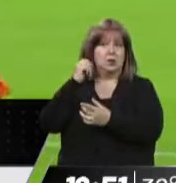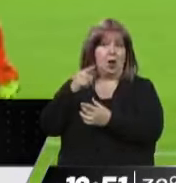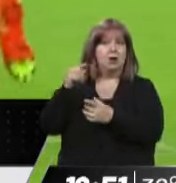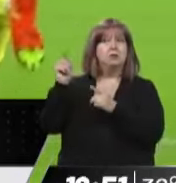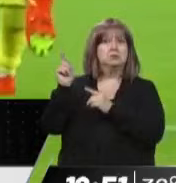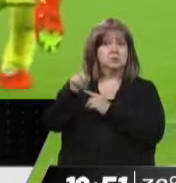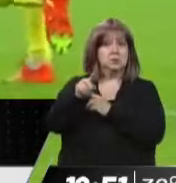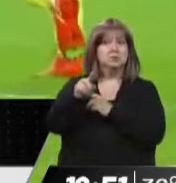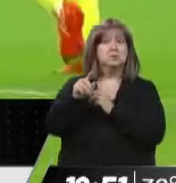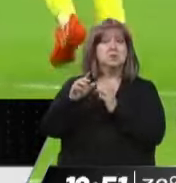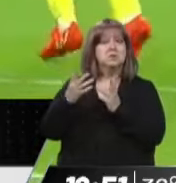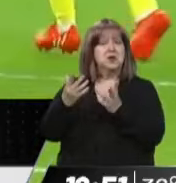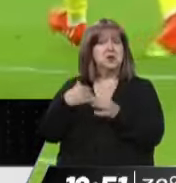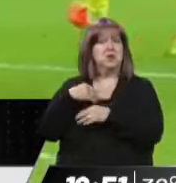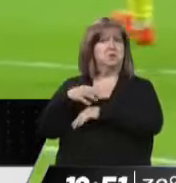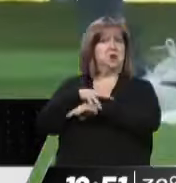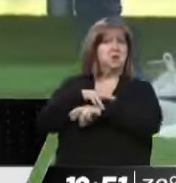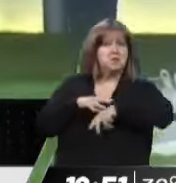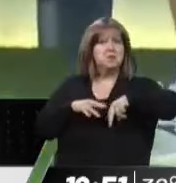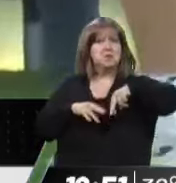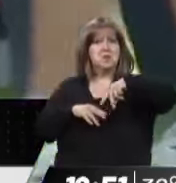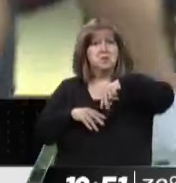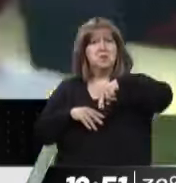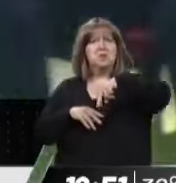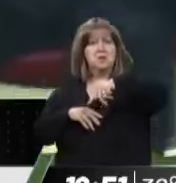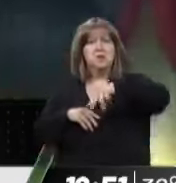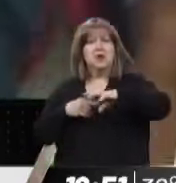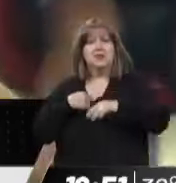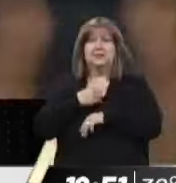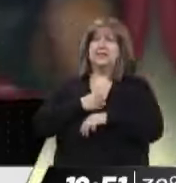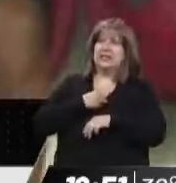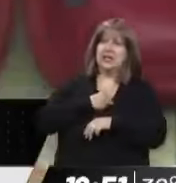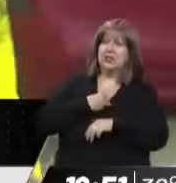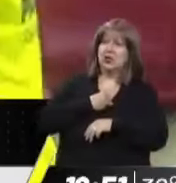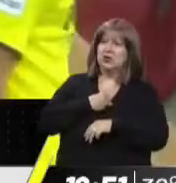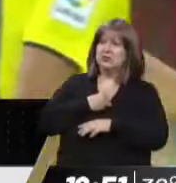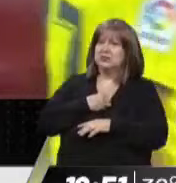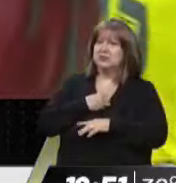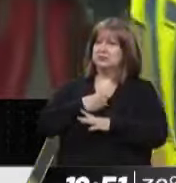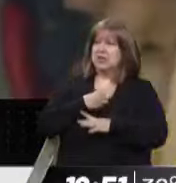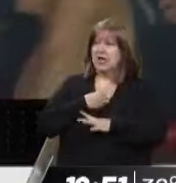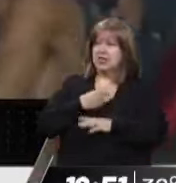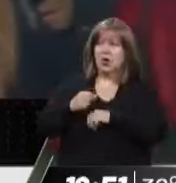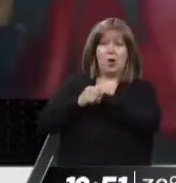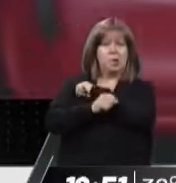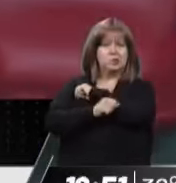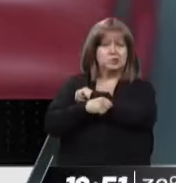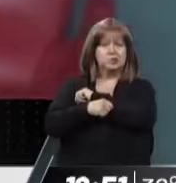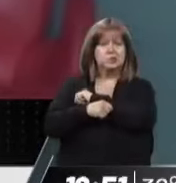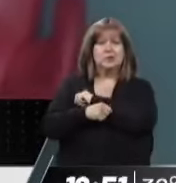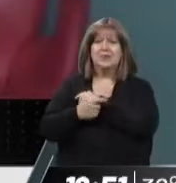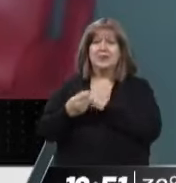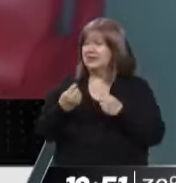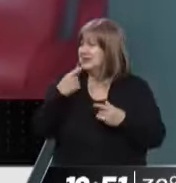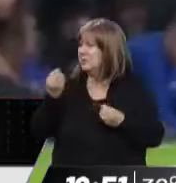al Werder Bremen, pero yo lo noté, viste, cuando el tipo dice, mira, me salgo. Sí. Porque medio que el quien estaba con él le dice